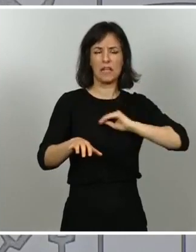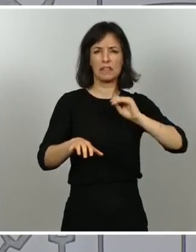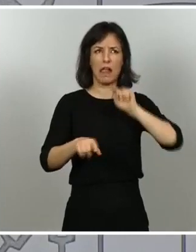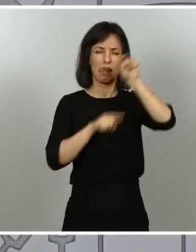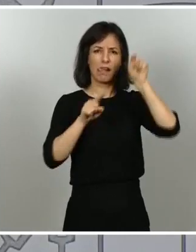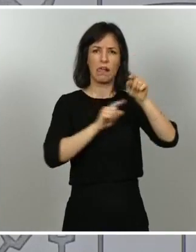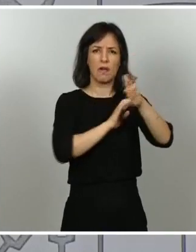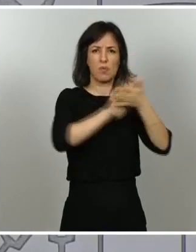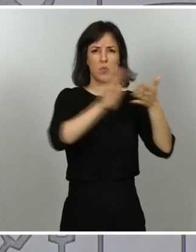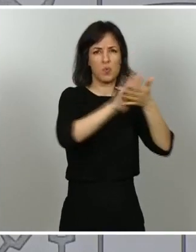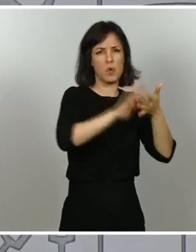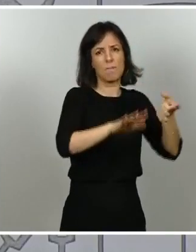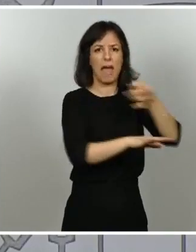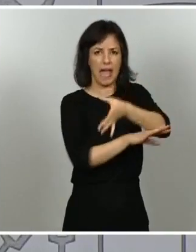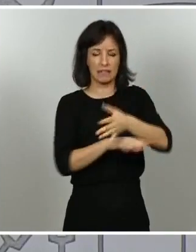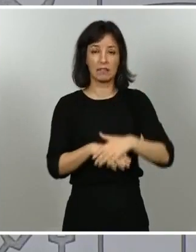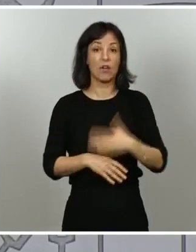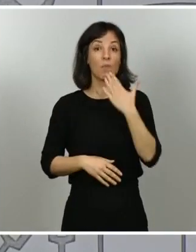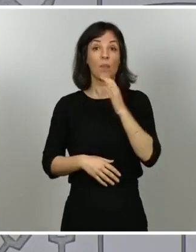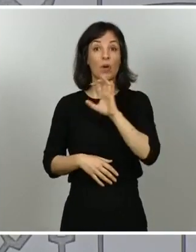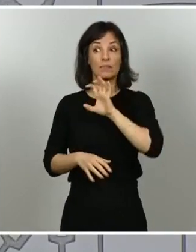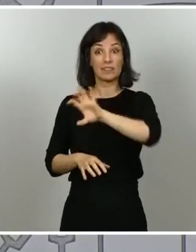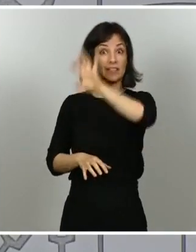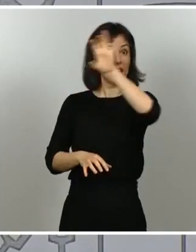mismos territorios donde ha habido menor incidencia,